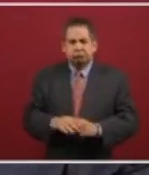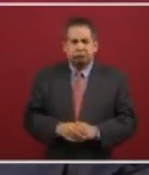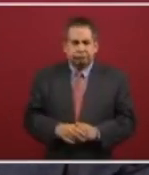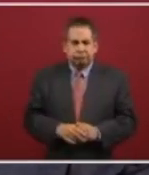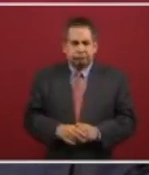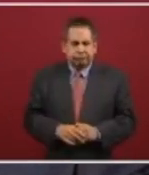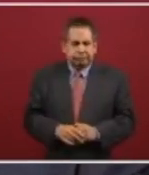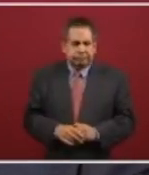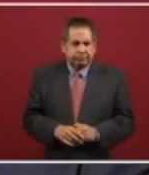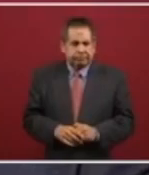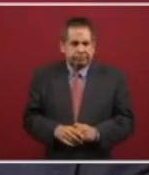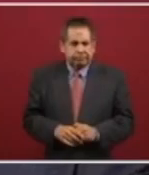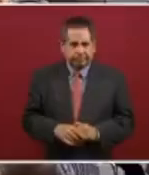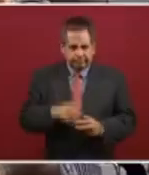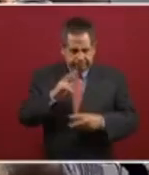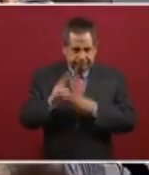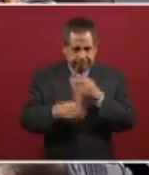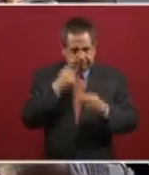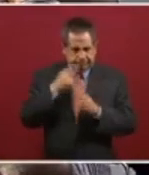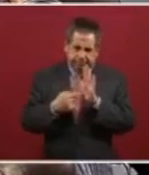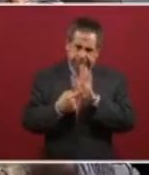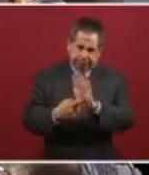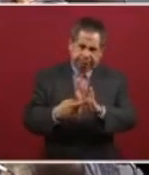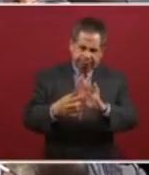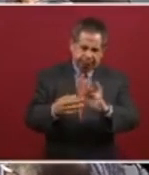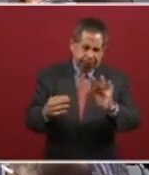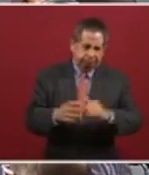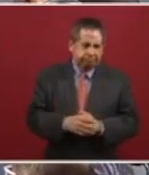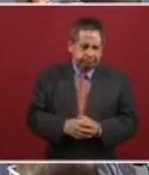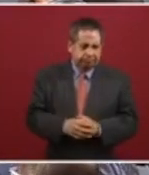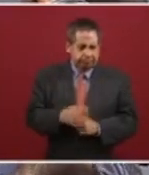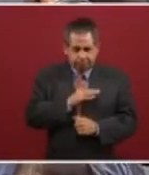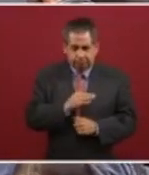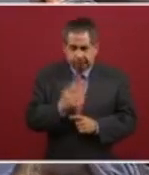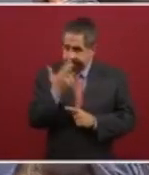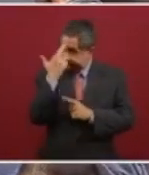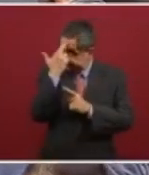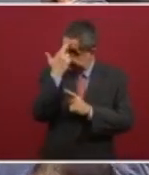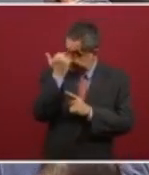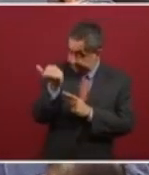Les vamos a demostrar de que puede más la razón.